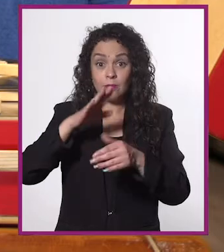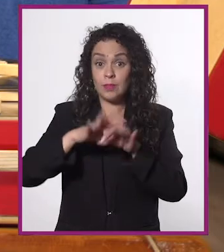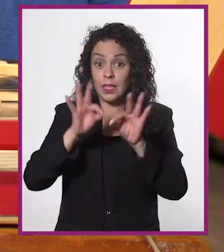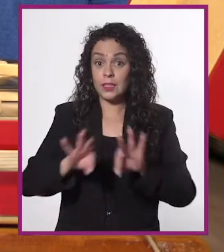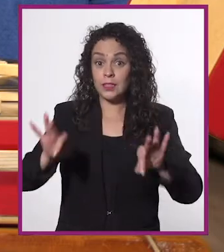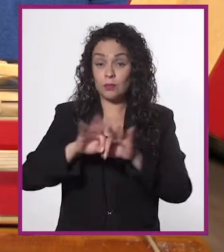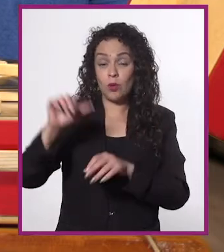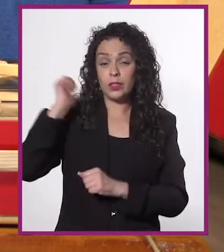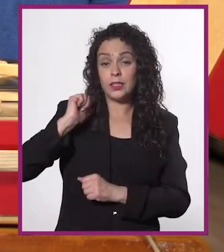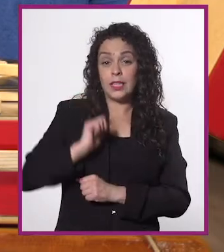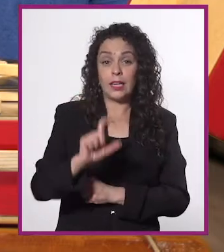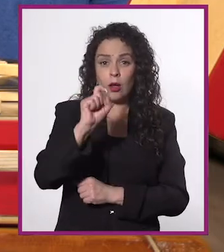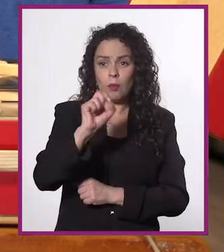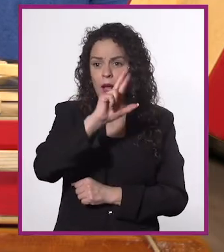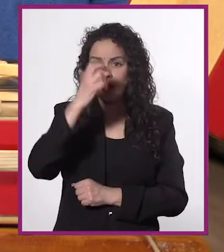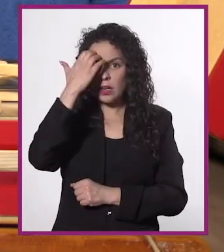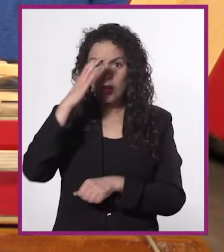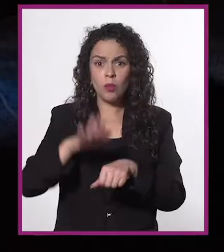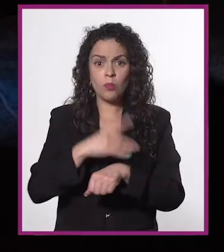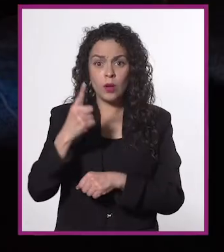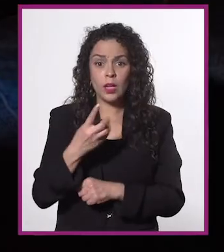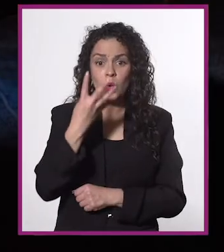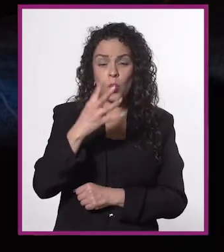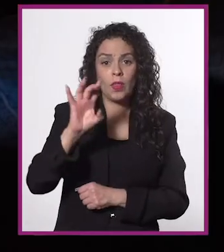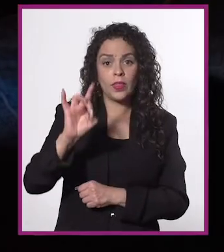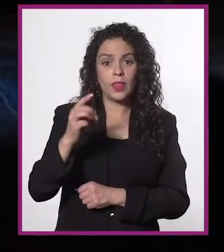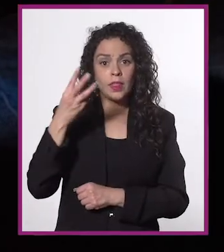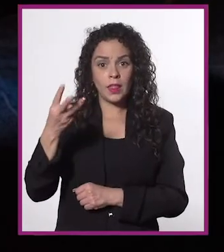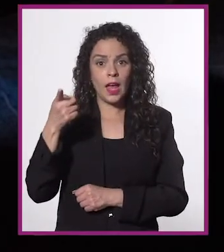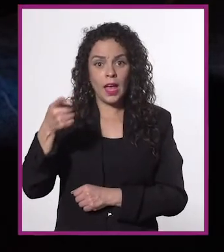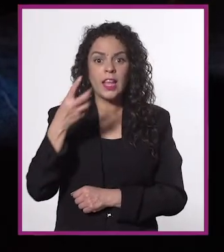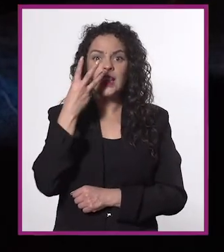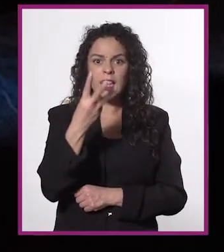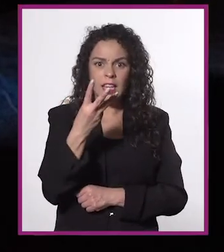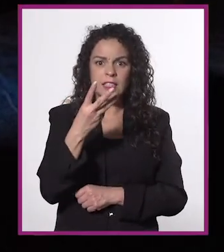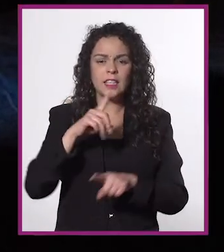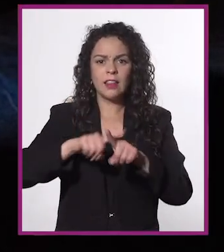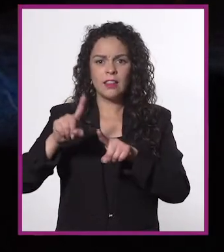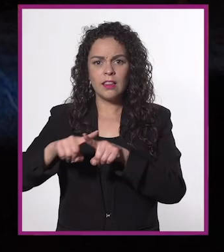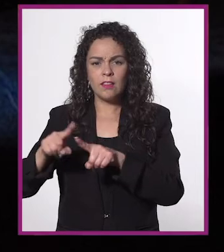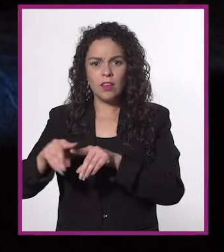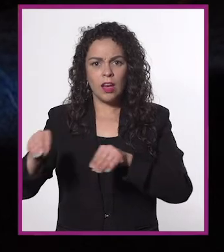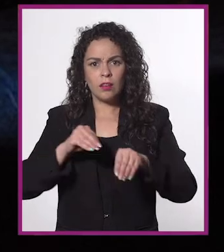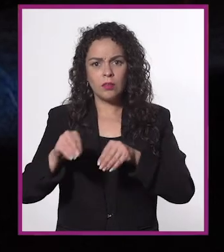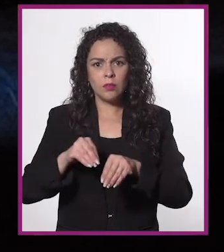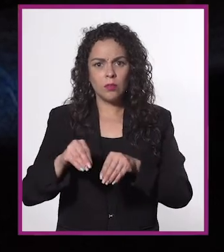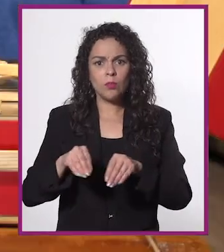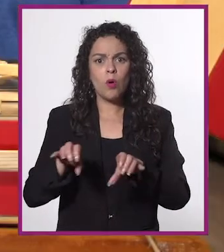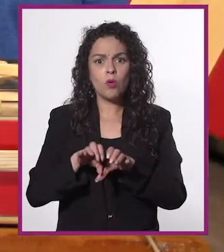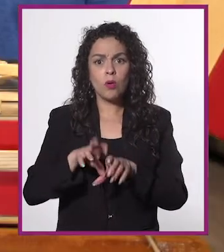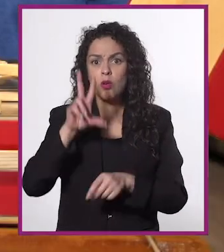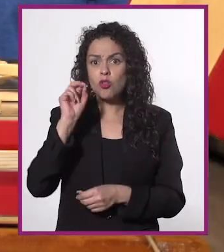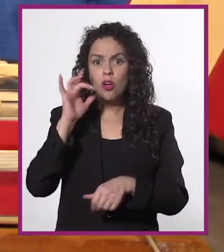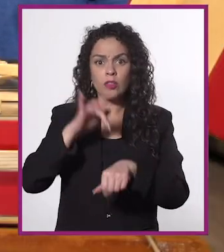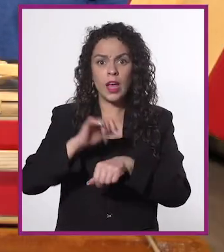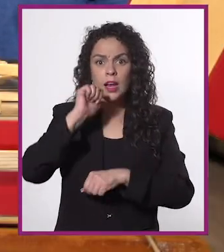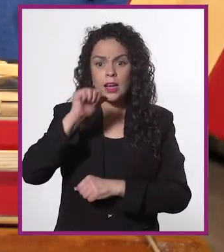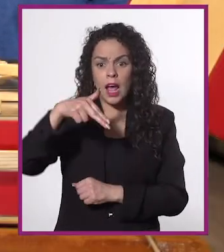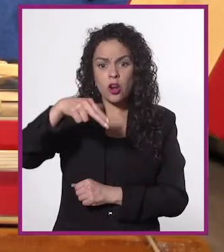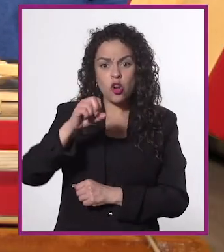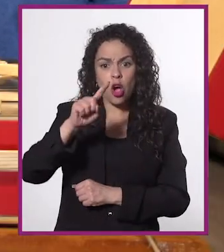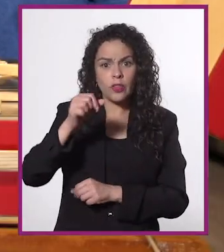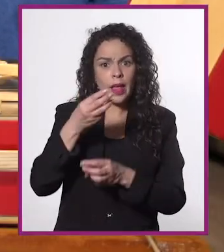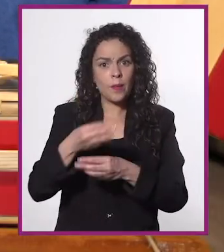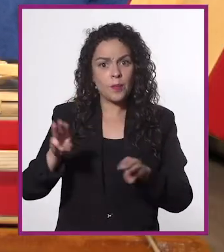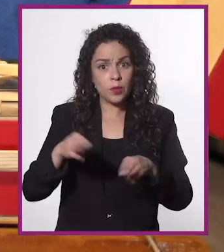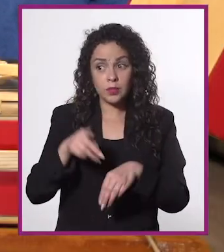Es reconocido por su obra 433, 3 movimientos que se interpretan sin tocar una sola nota. Sus composiciones